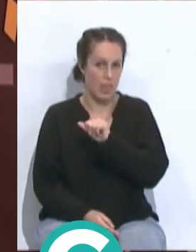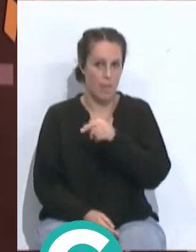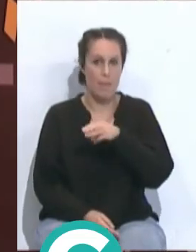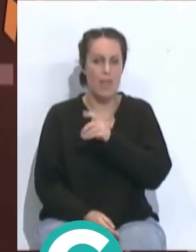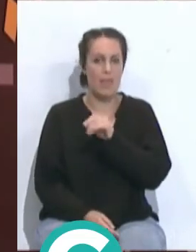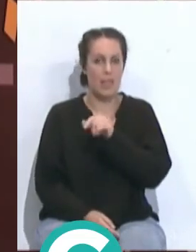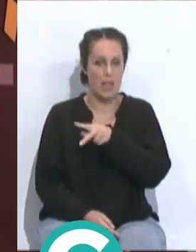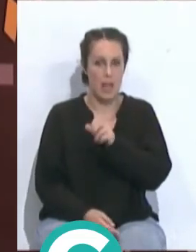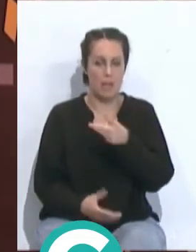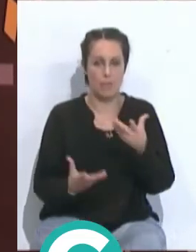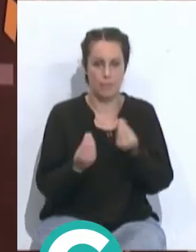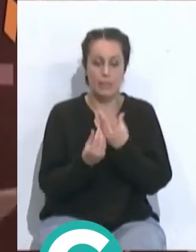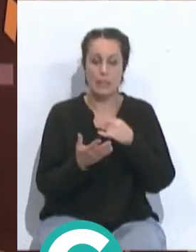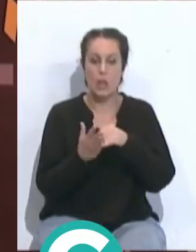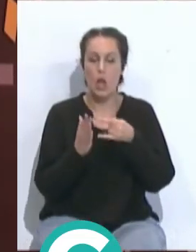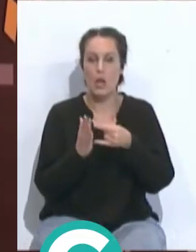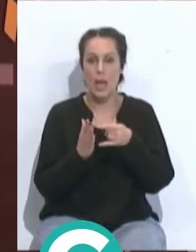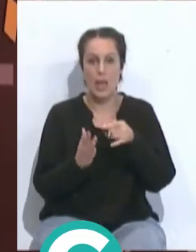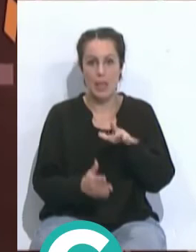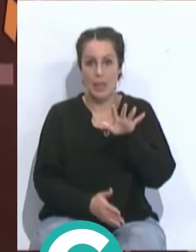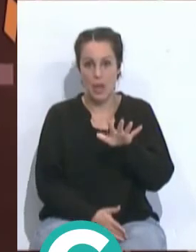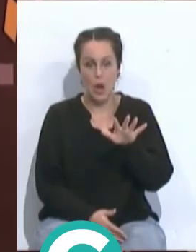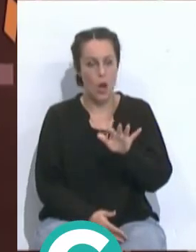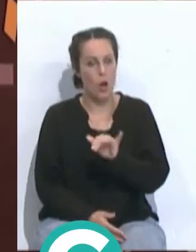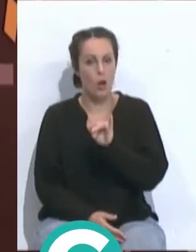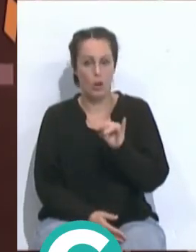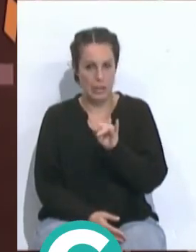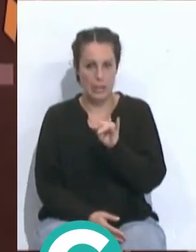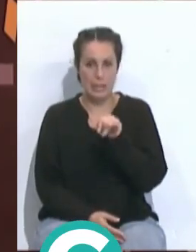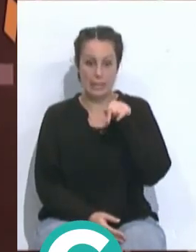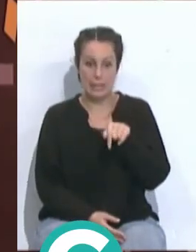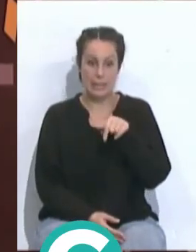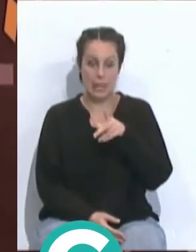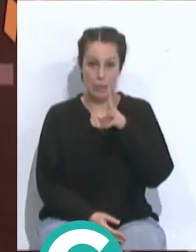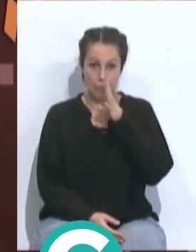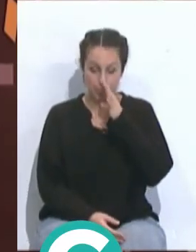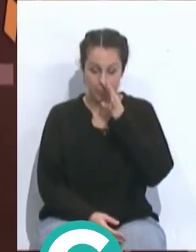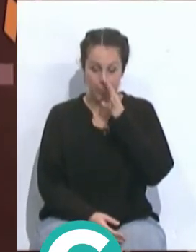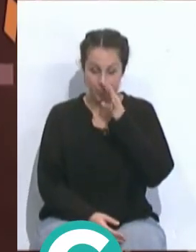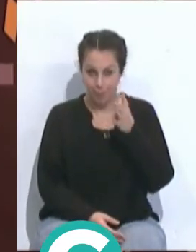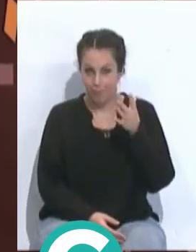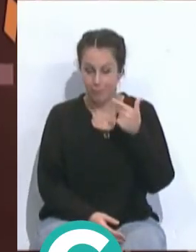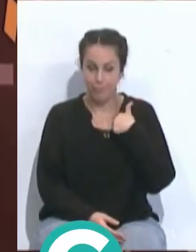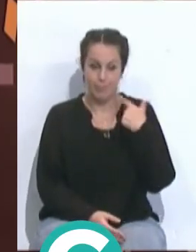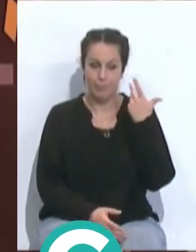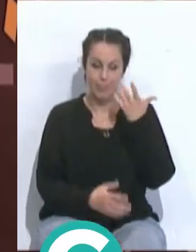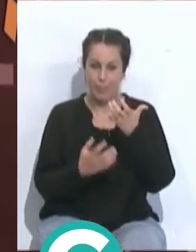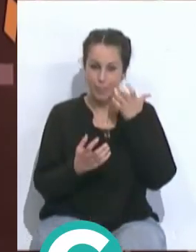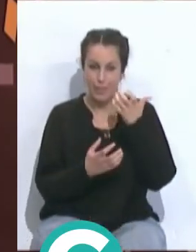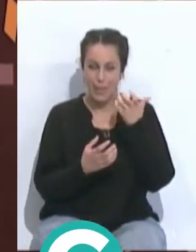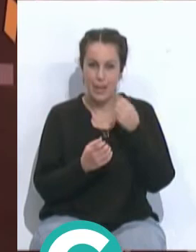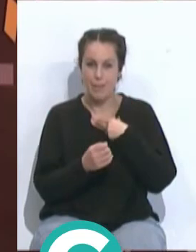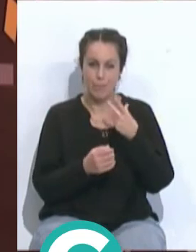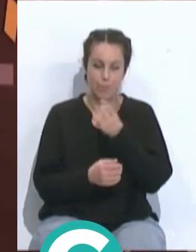el escenario. Con tecnología 5J, este cochino que escapa de una ganadería